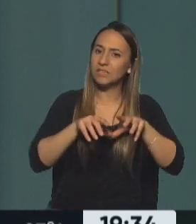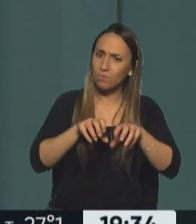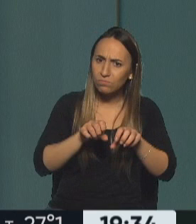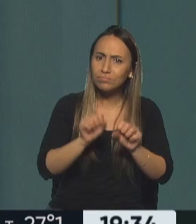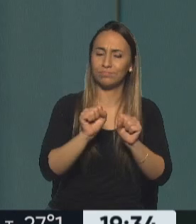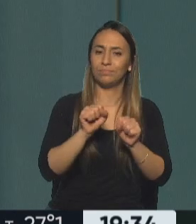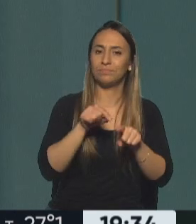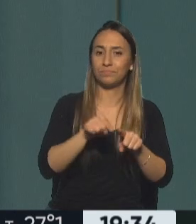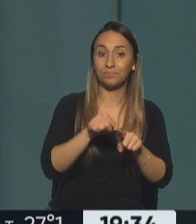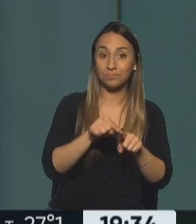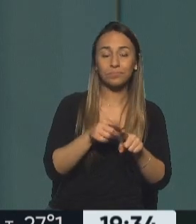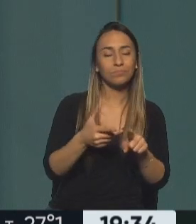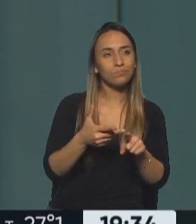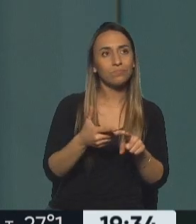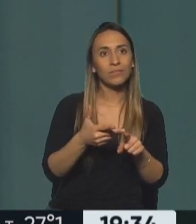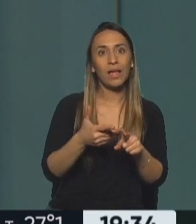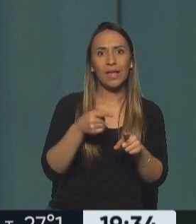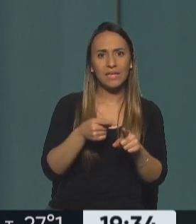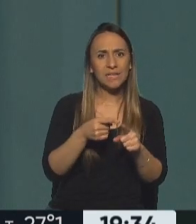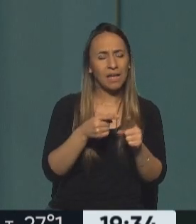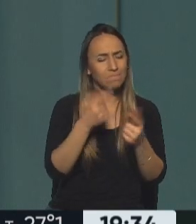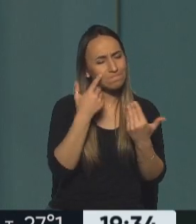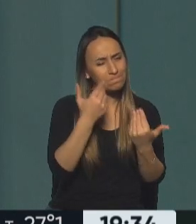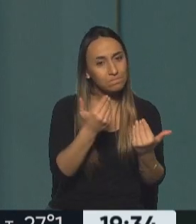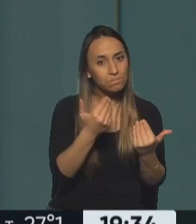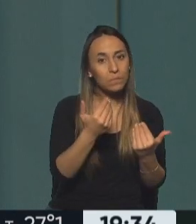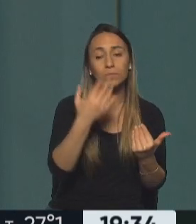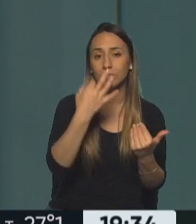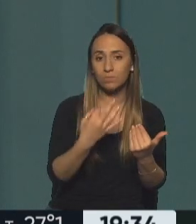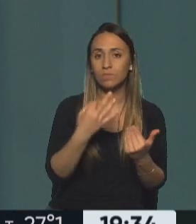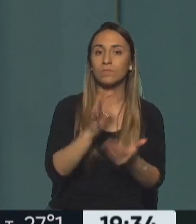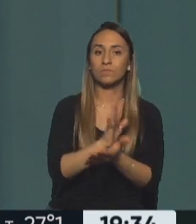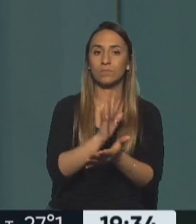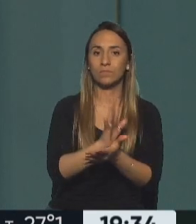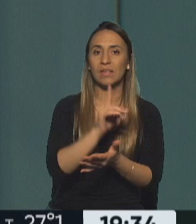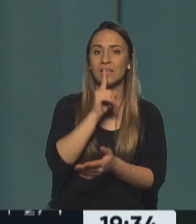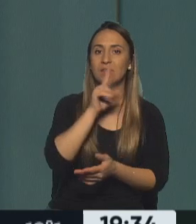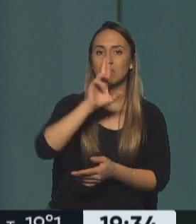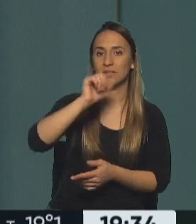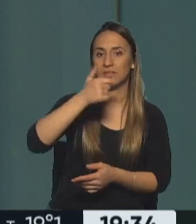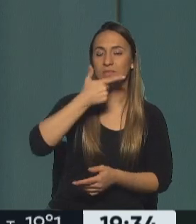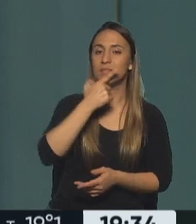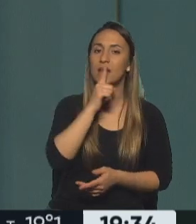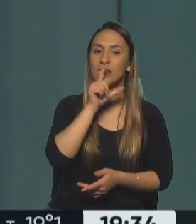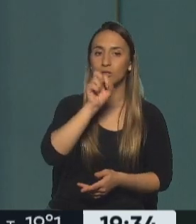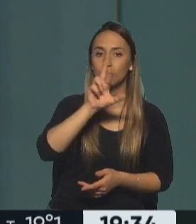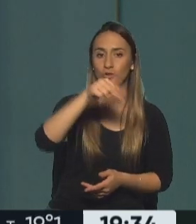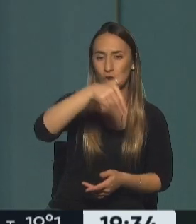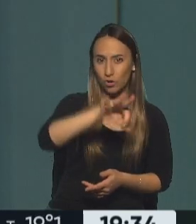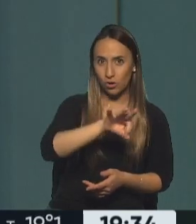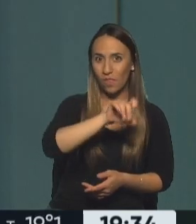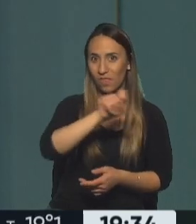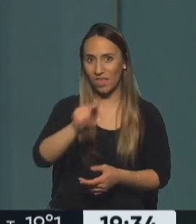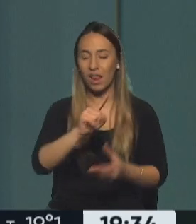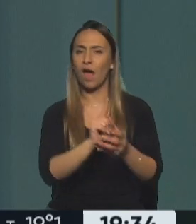que lleva a interpretar esto como trastornos del espectro autista. Y las chicas le van a explicar muy